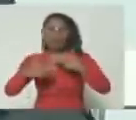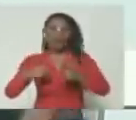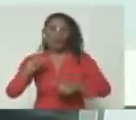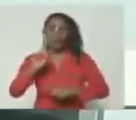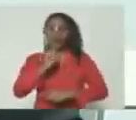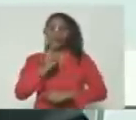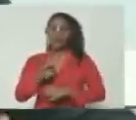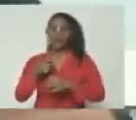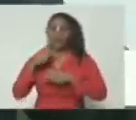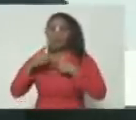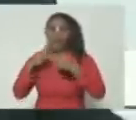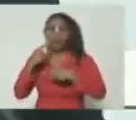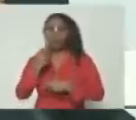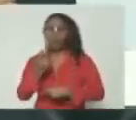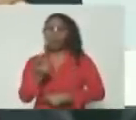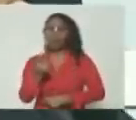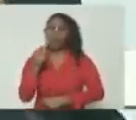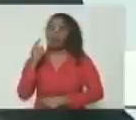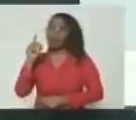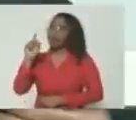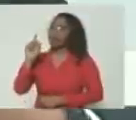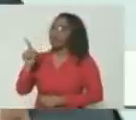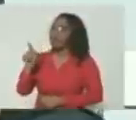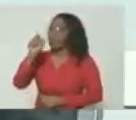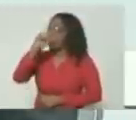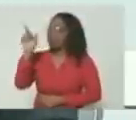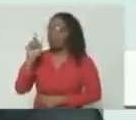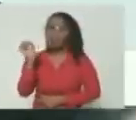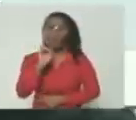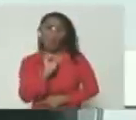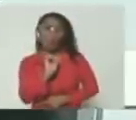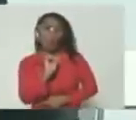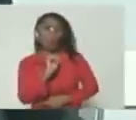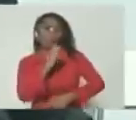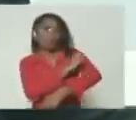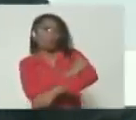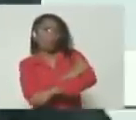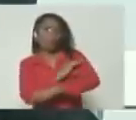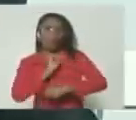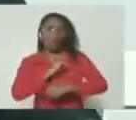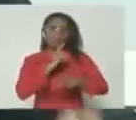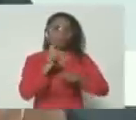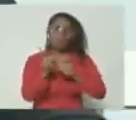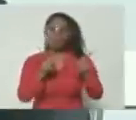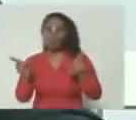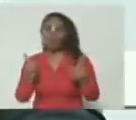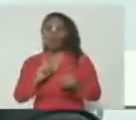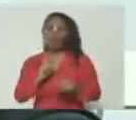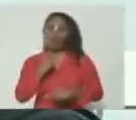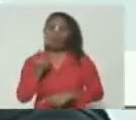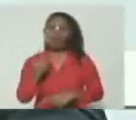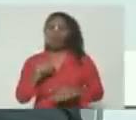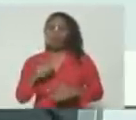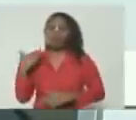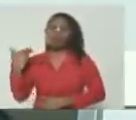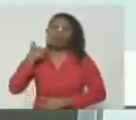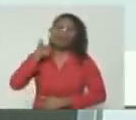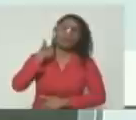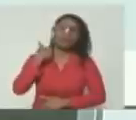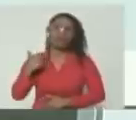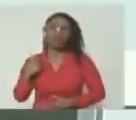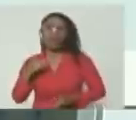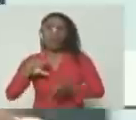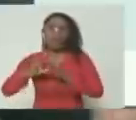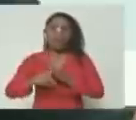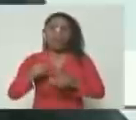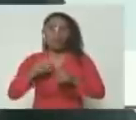Cuando usted lo van a atracar en una esquina, no le preguntan si es del PSUV, o de AD, o de Avanzada Progresista, o de COPEI. Sencillamente el AMPA